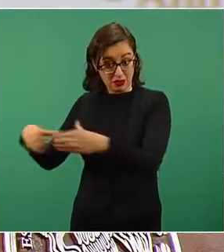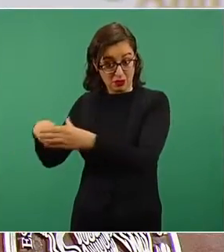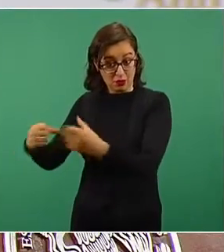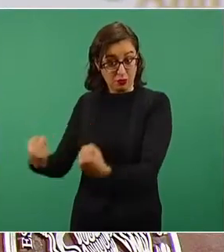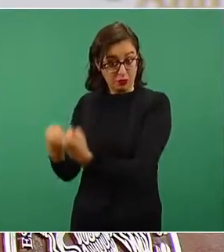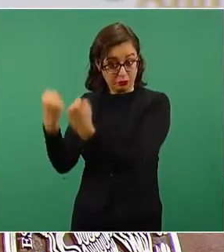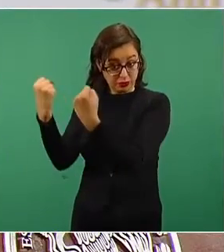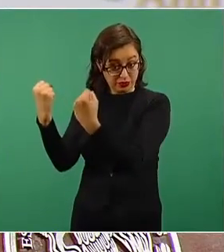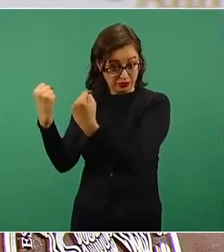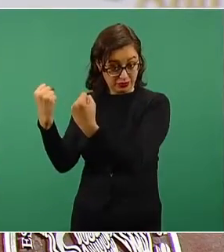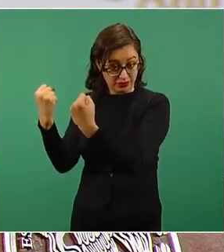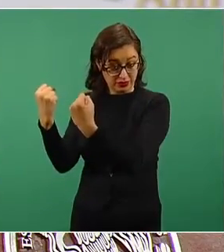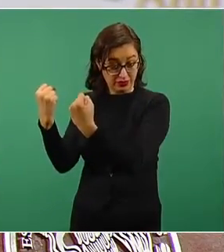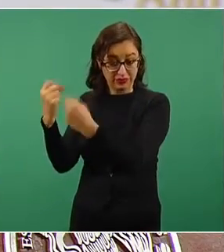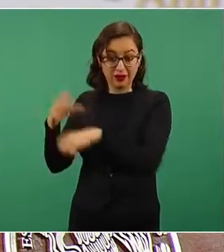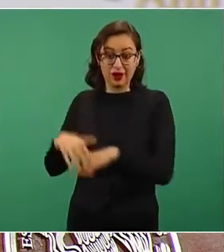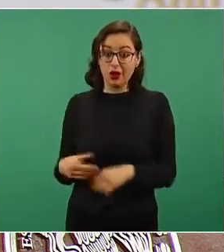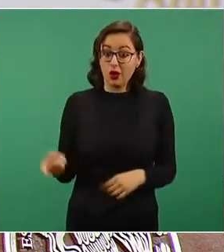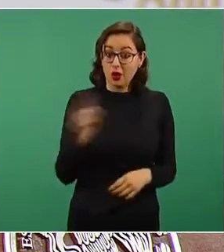¿Sí? O sea, no es